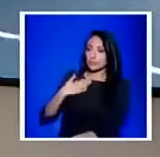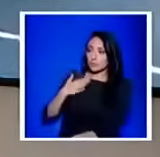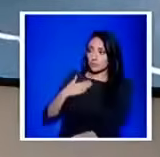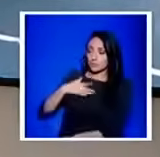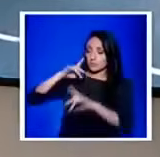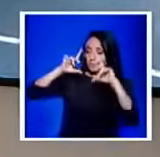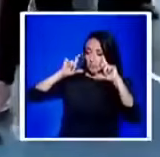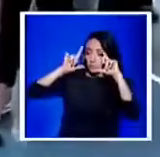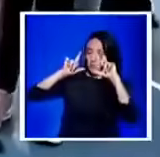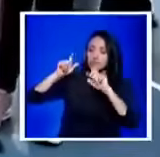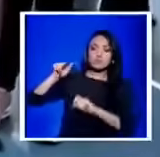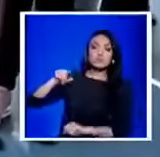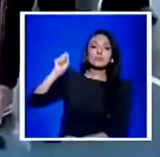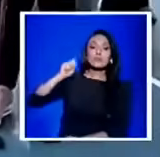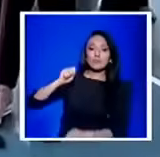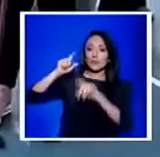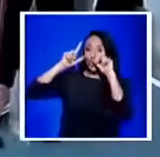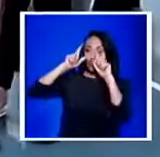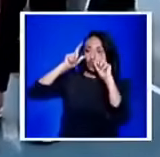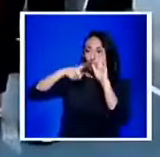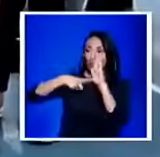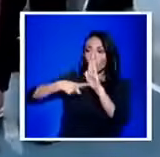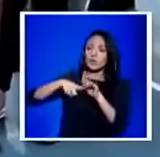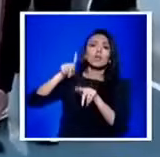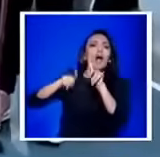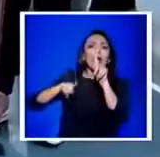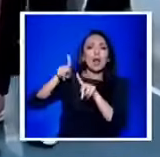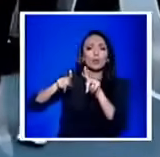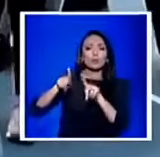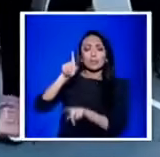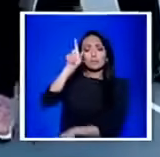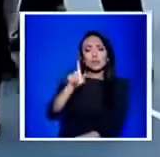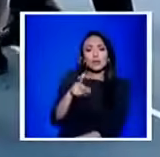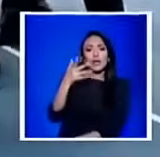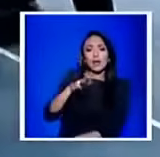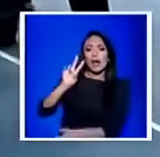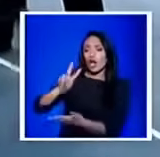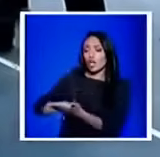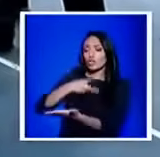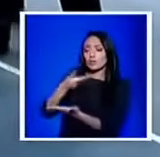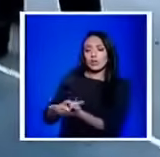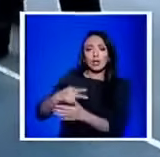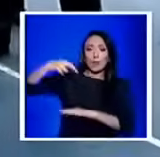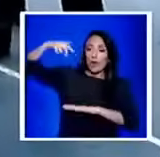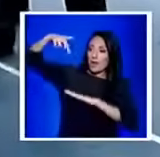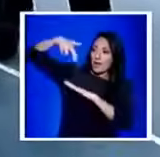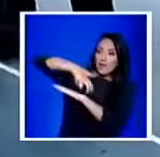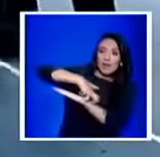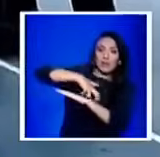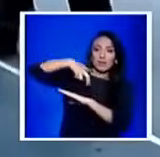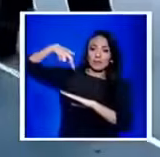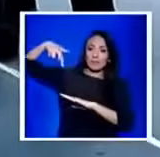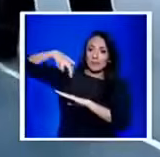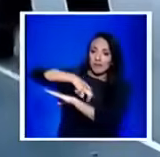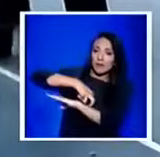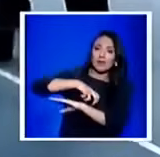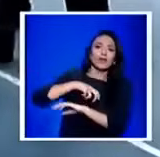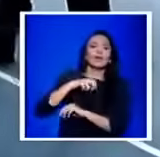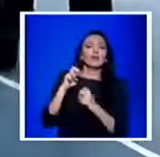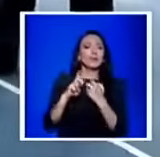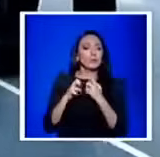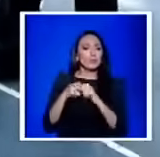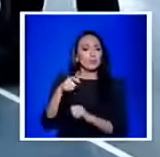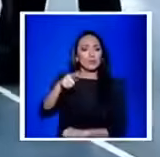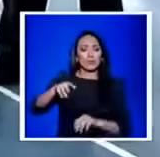fotográfico de este incidente y varios chicos igual, o sea, se tropiezan porque es como que está bajando una grada y después... Bajo ningún